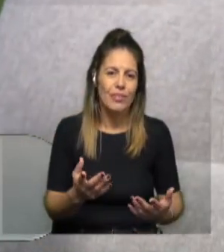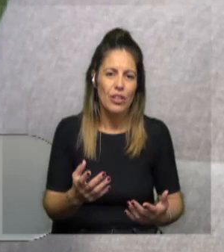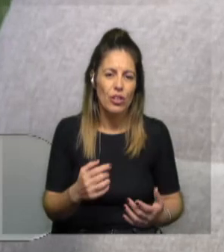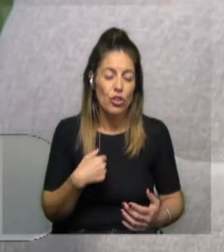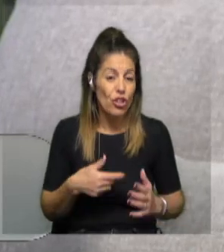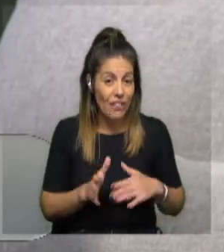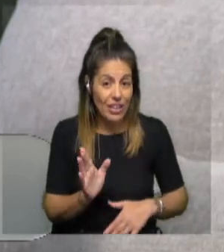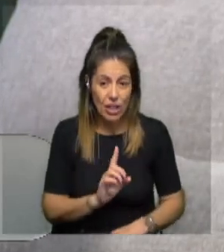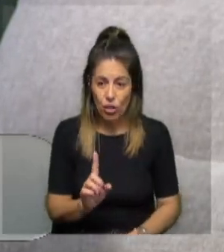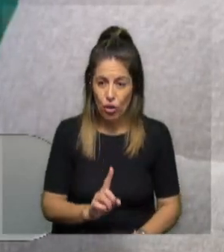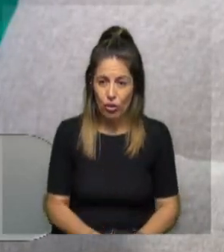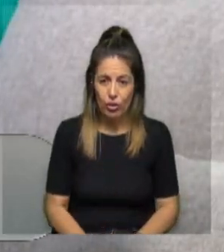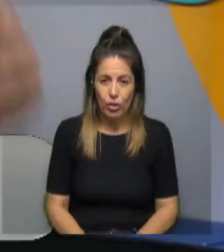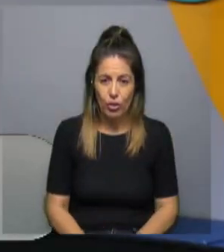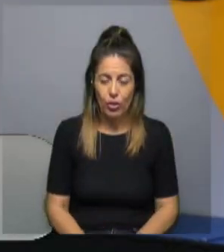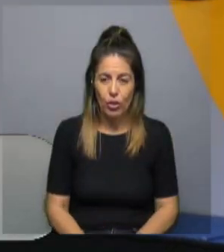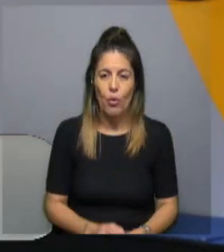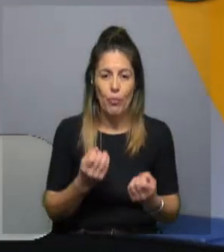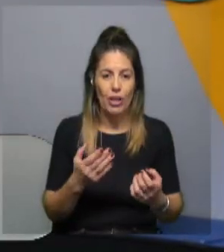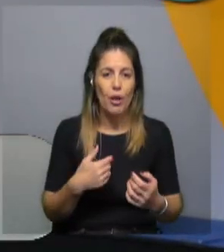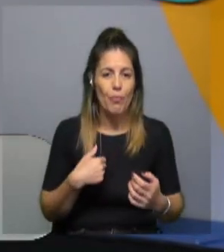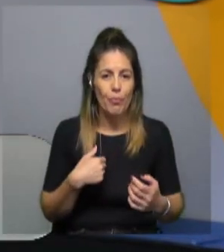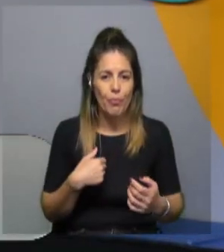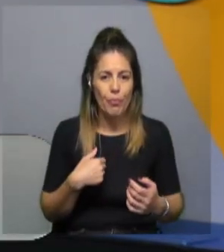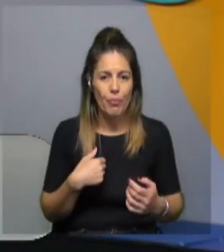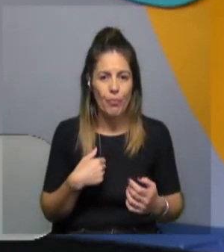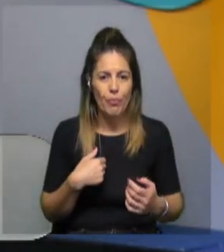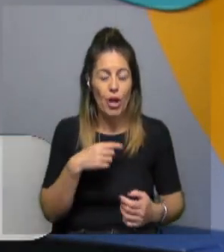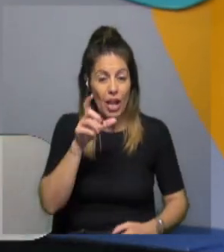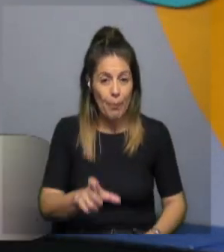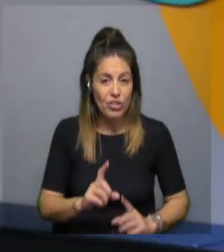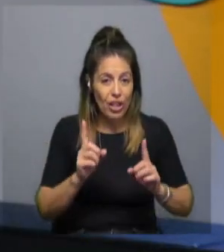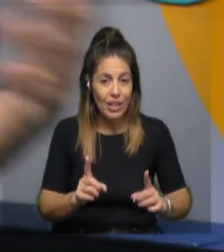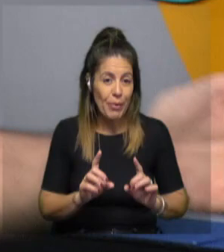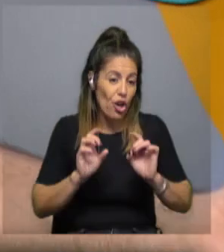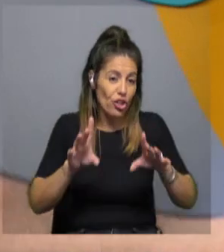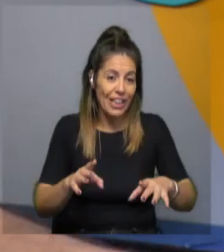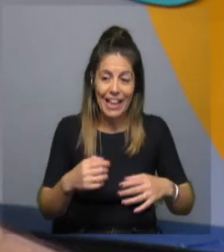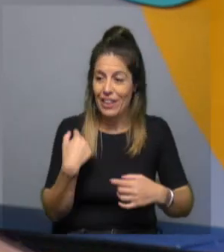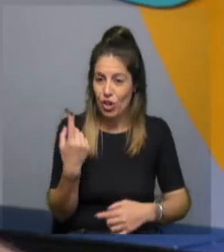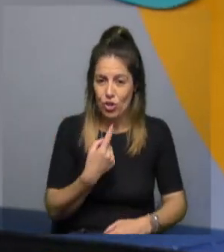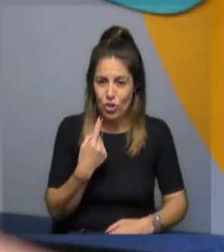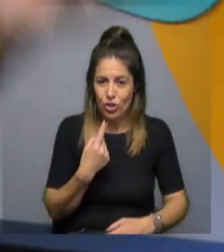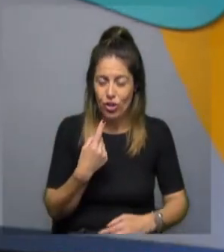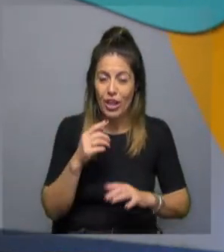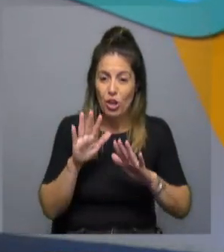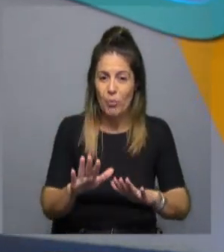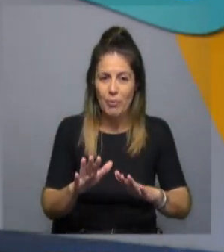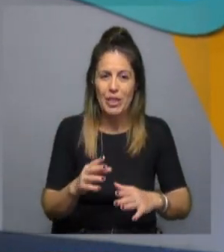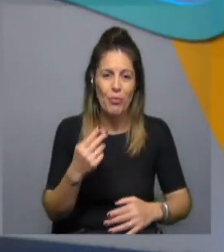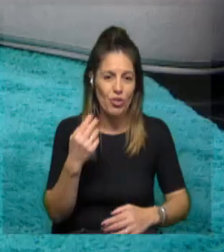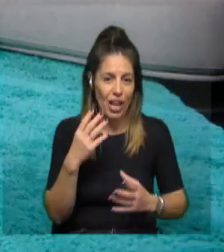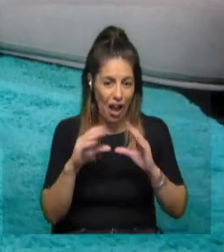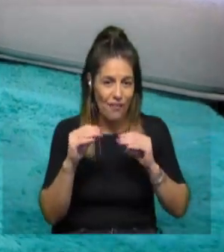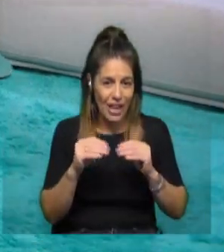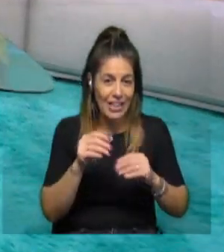vayas. ¿Por qué? No, porque voy a ir, porque la gente también está contagiada de nosotros. Ah, que bueno, no te me dejamos quedo, hablar. Me quedo, no, me quedo. Y me la quedo. Gente también